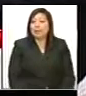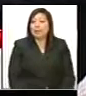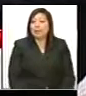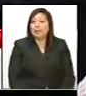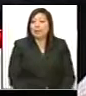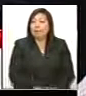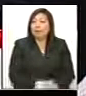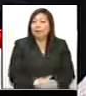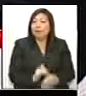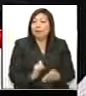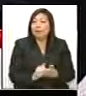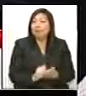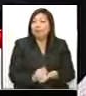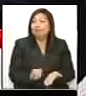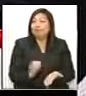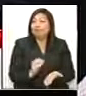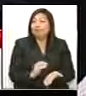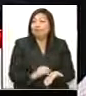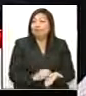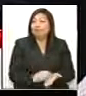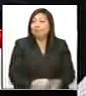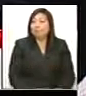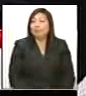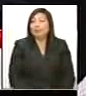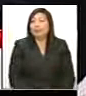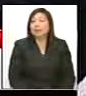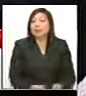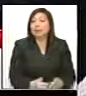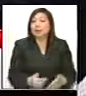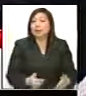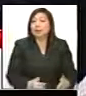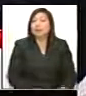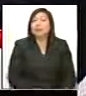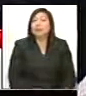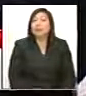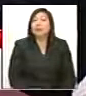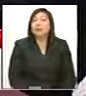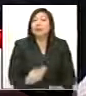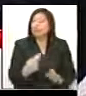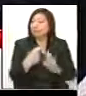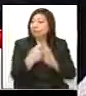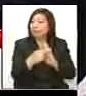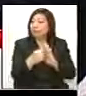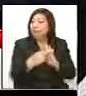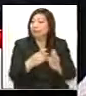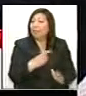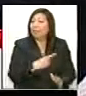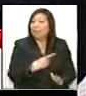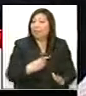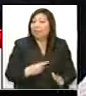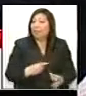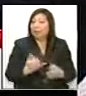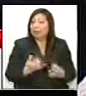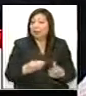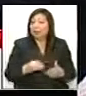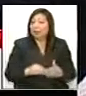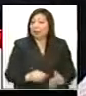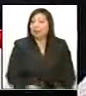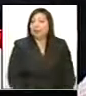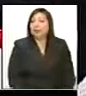gestión sanitaria que además, antes había ciertos requisitos para ser director regional, quien les habla ha sido director